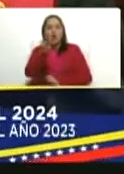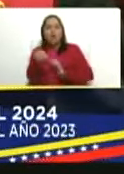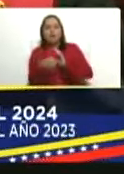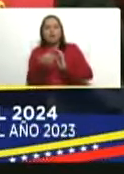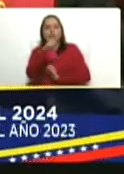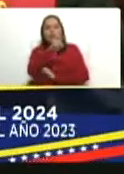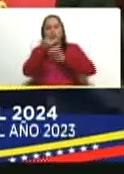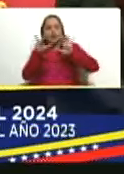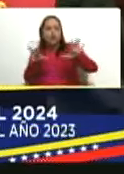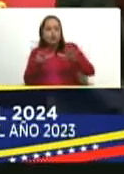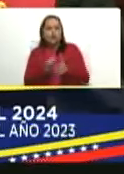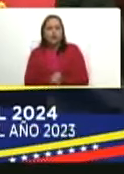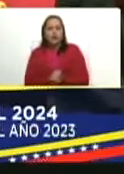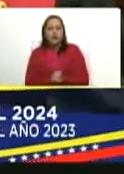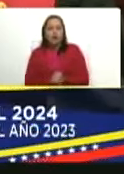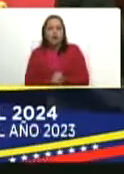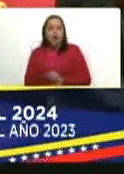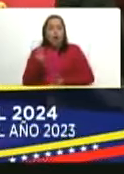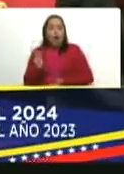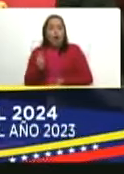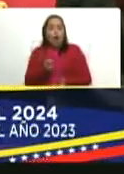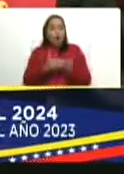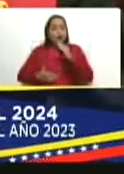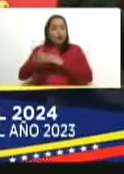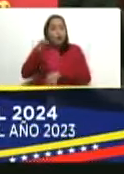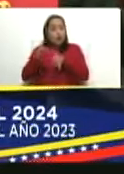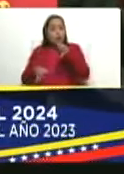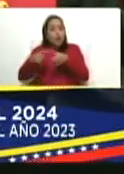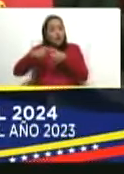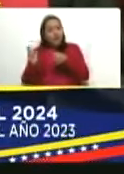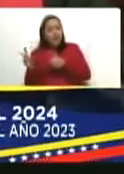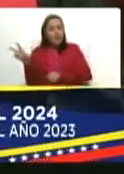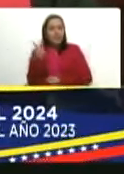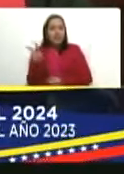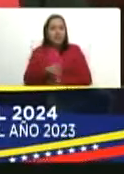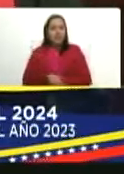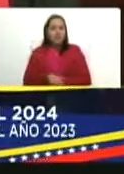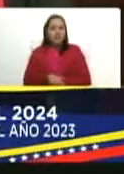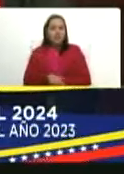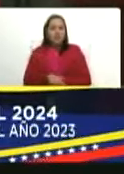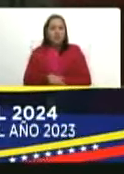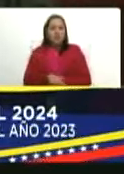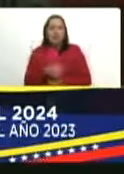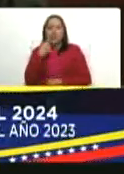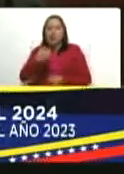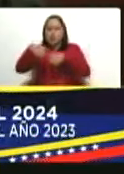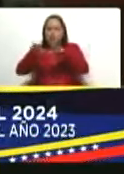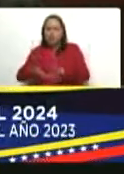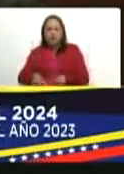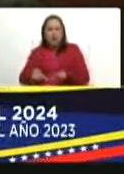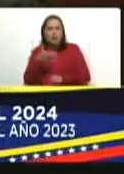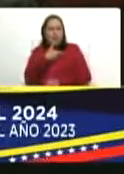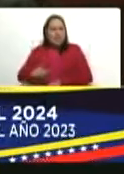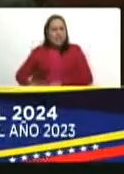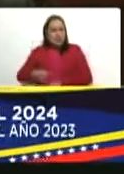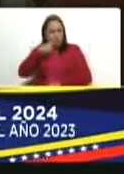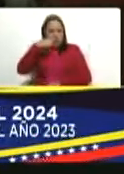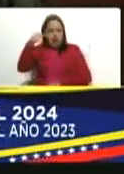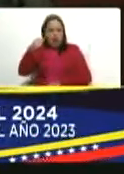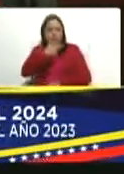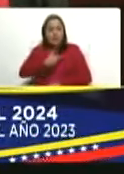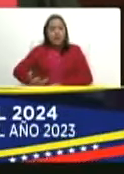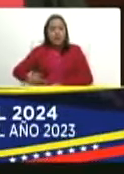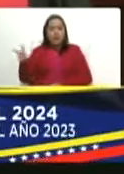2018, cuando el TCJ en el exilio sentenció la suspensión de Nicolás Maduro como presidente de la República de